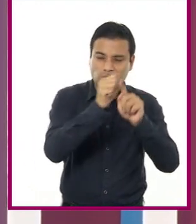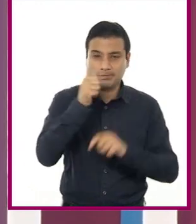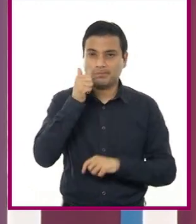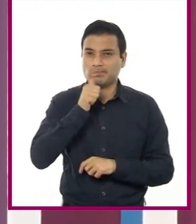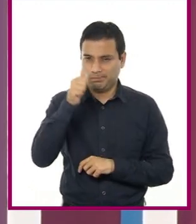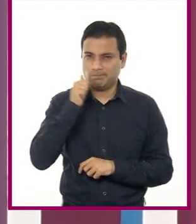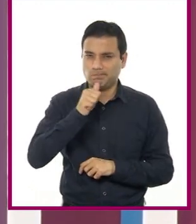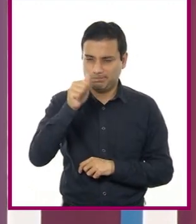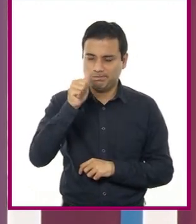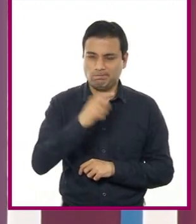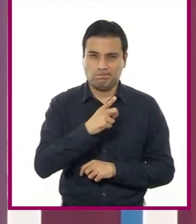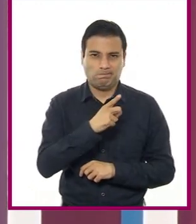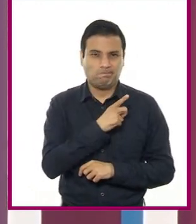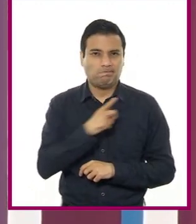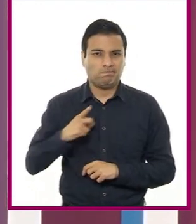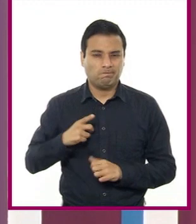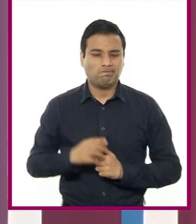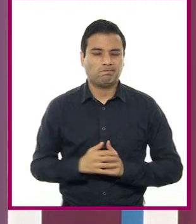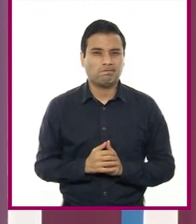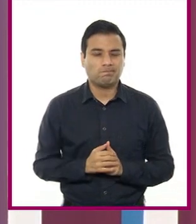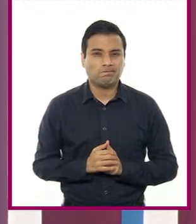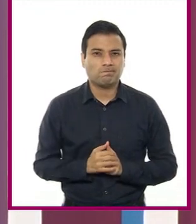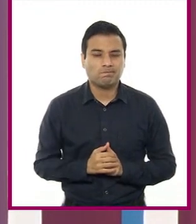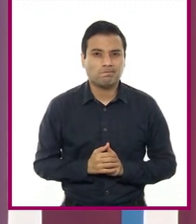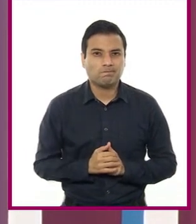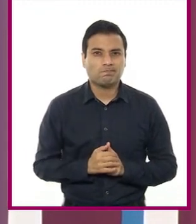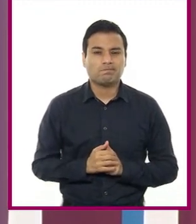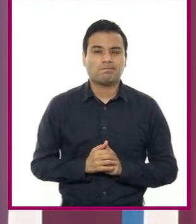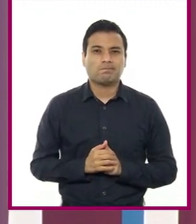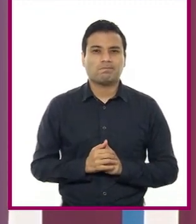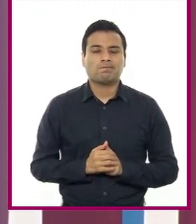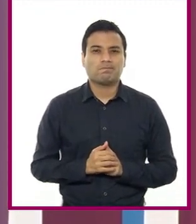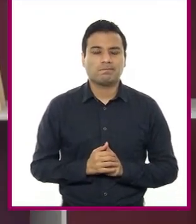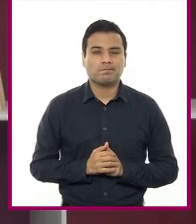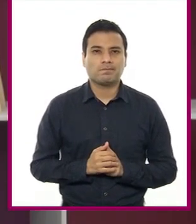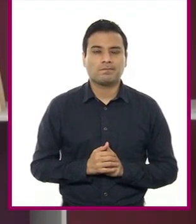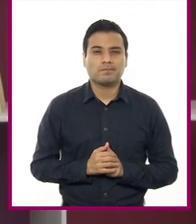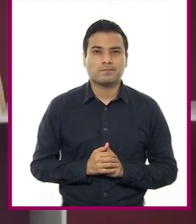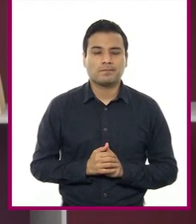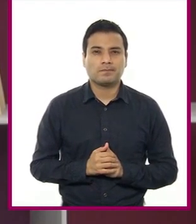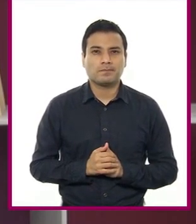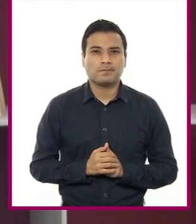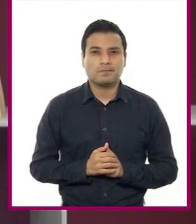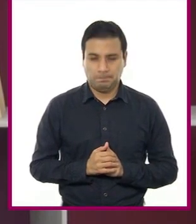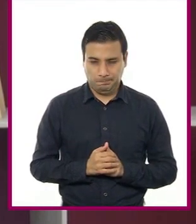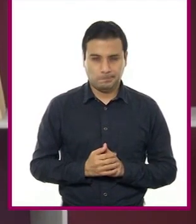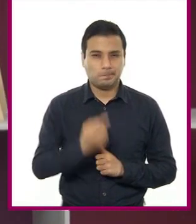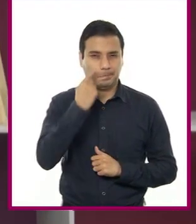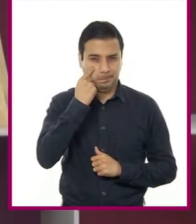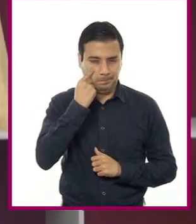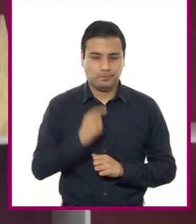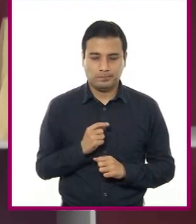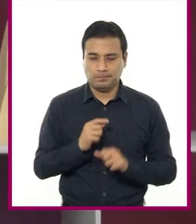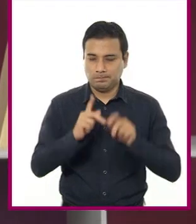su responsabilidad y mediante el uso claro de los recursos públicos. Hagamos un alto